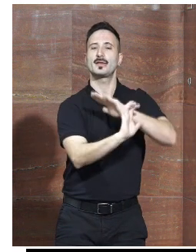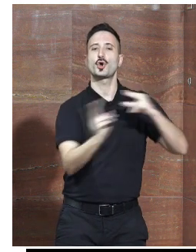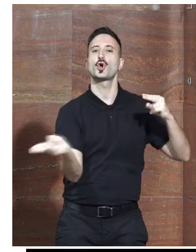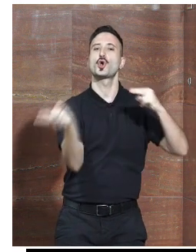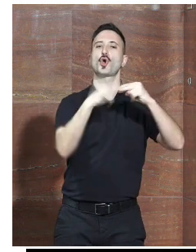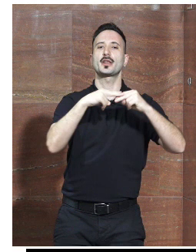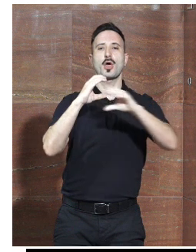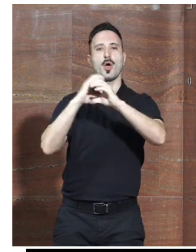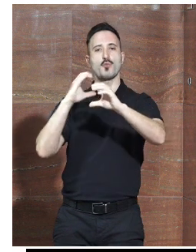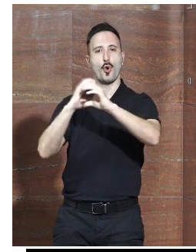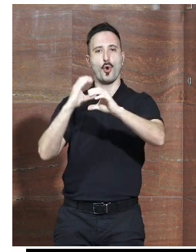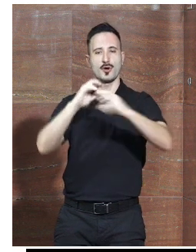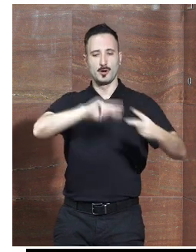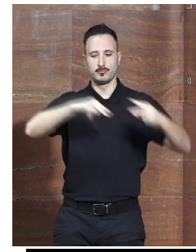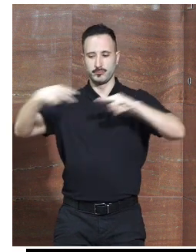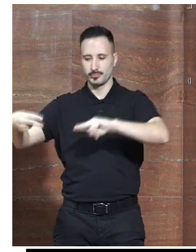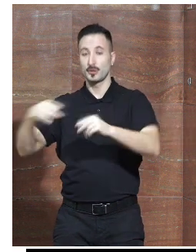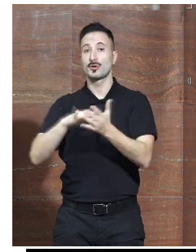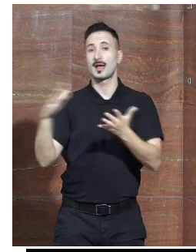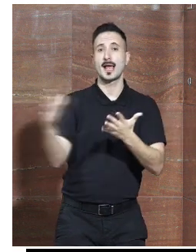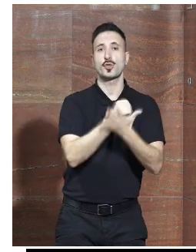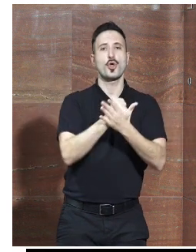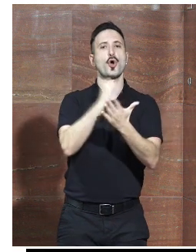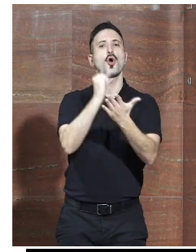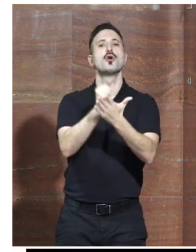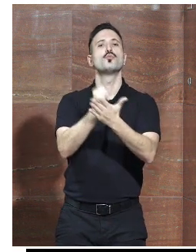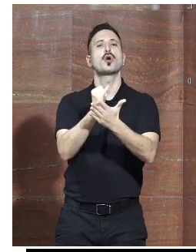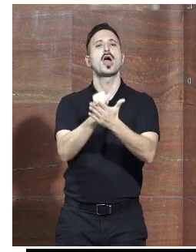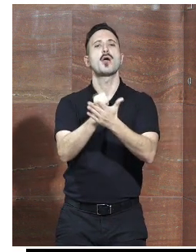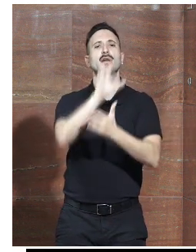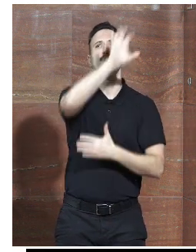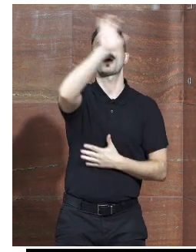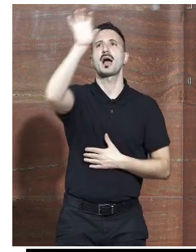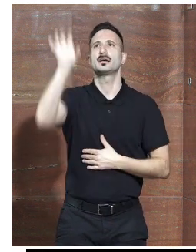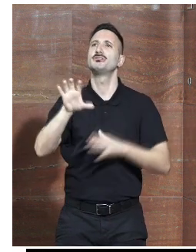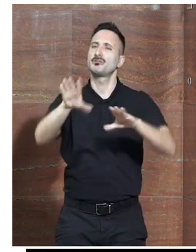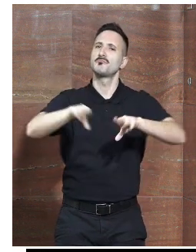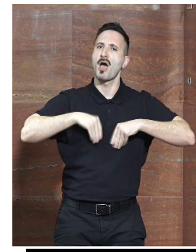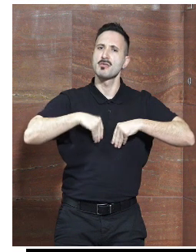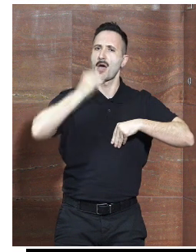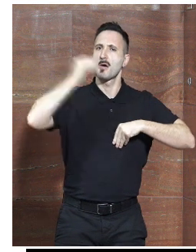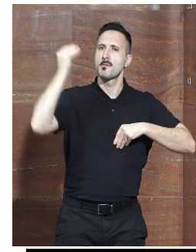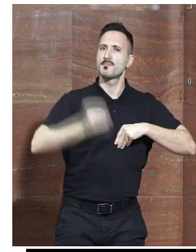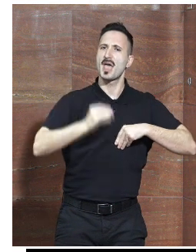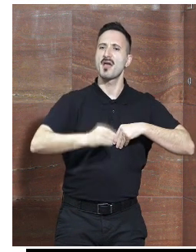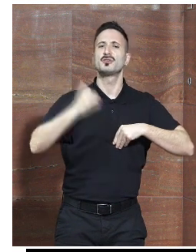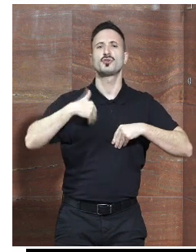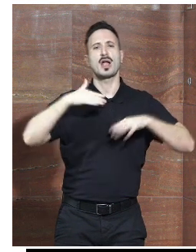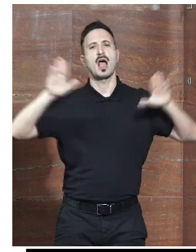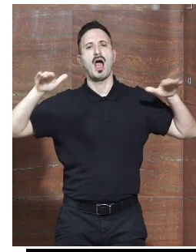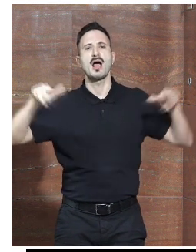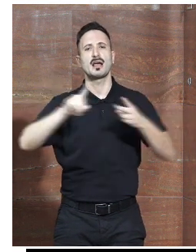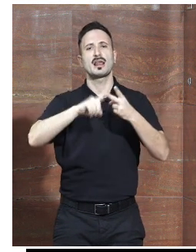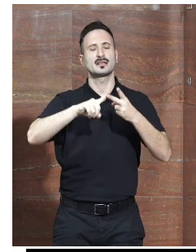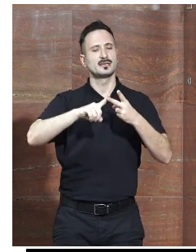¿no? Bueno, todo esto ha llevado a pruebas pilotos en distintos países que han sido muy bien acogidas, muy bien aceptadas, en Los Ángeles, en